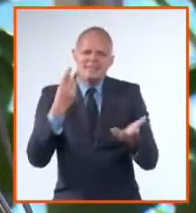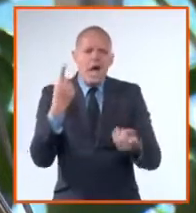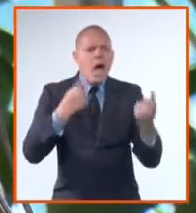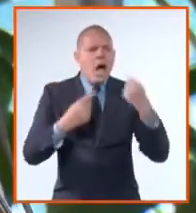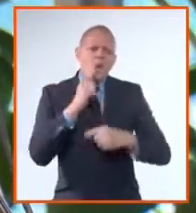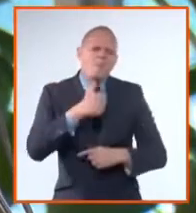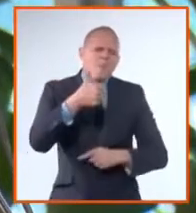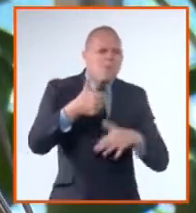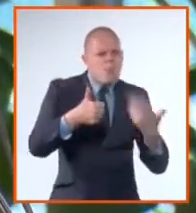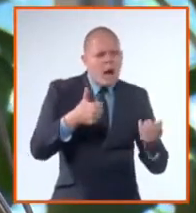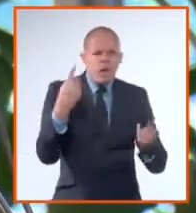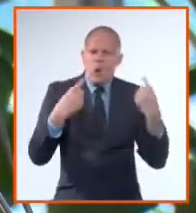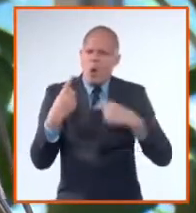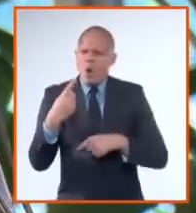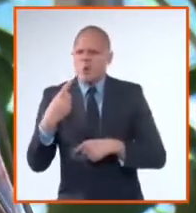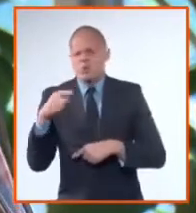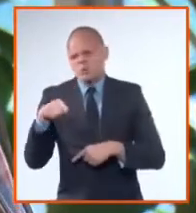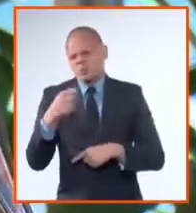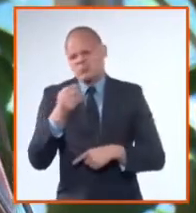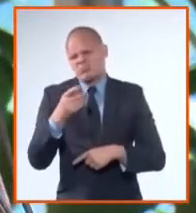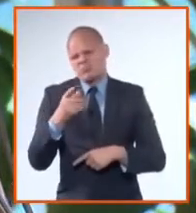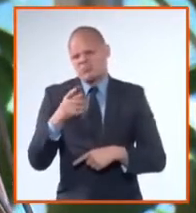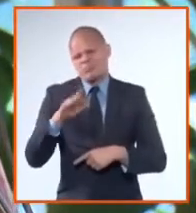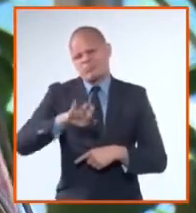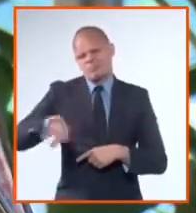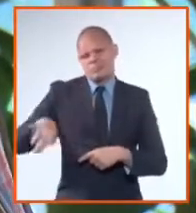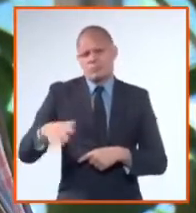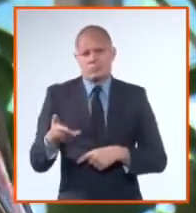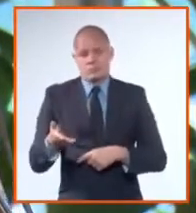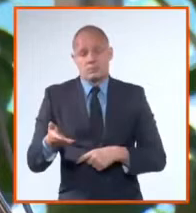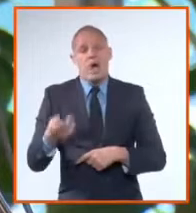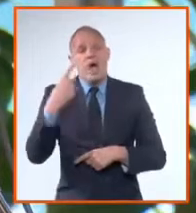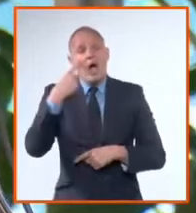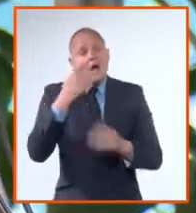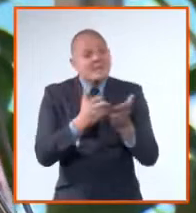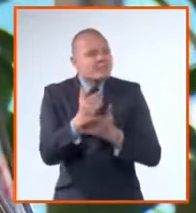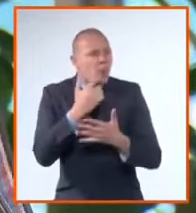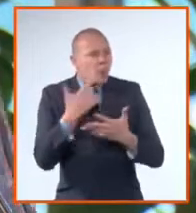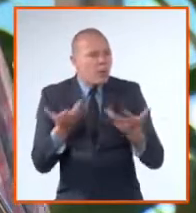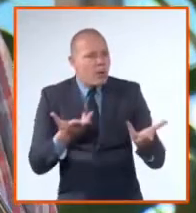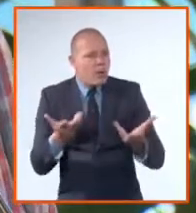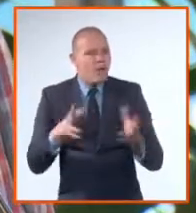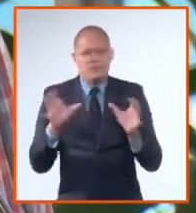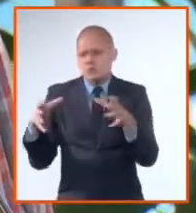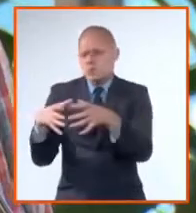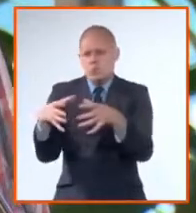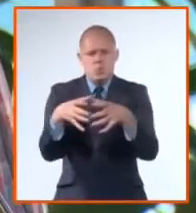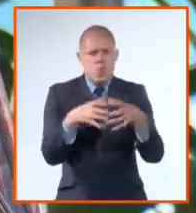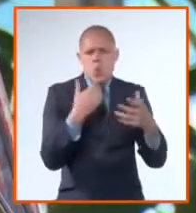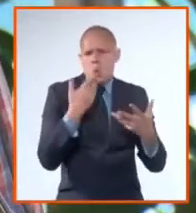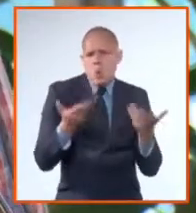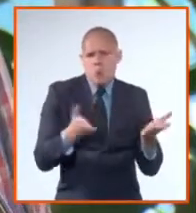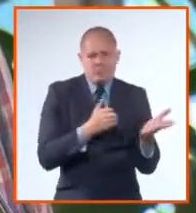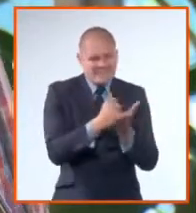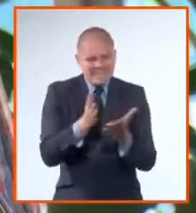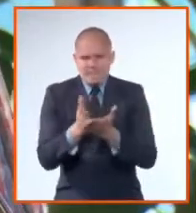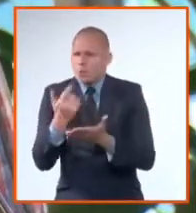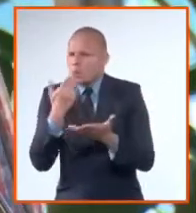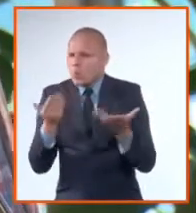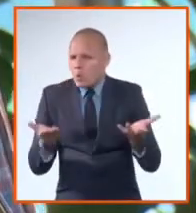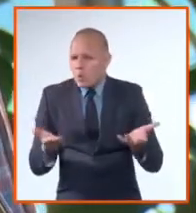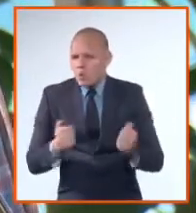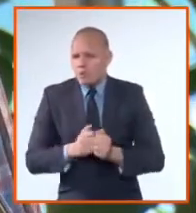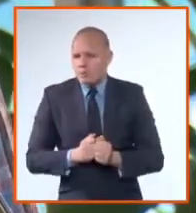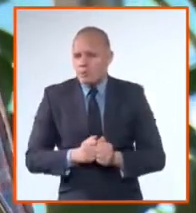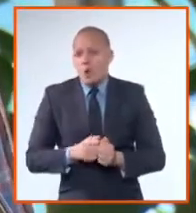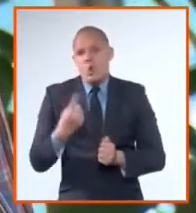valor predictivo, no tuvo valor predictivo, tenemos que seguir trabajando en eso, qué grupo se puede crear, cómo se va a mantener ese tipo de investigación para que no sea una cuestión de